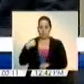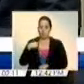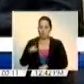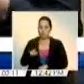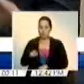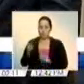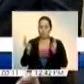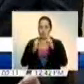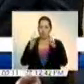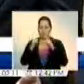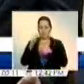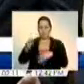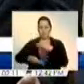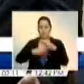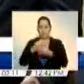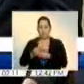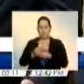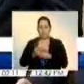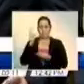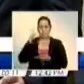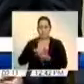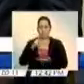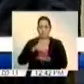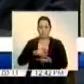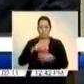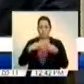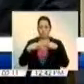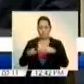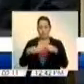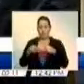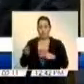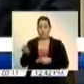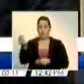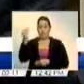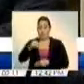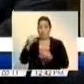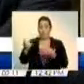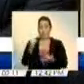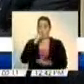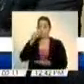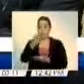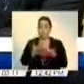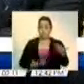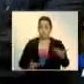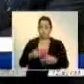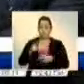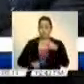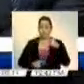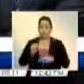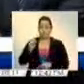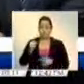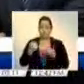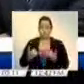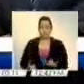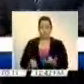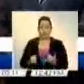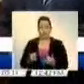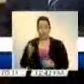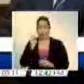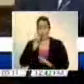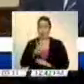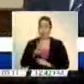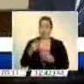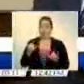para conocer que se iba a hacer una participación en Panamá y que además había ya un informe? Bueno, la verdad nos estamos enterando hoy, en